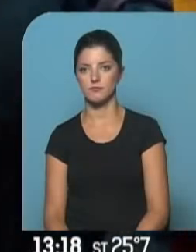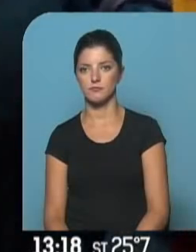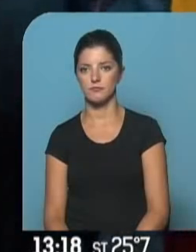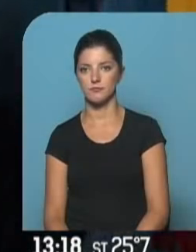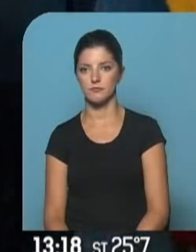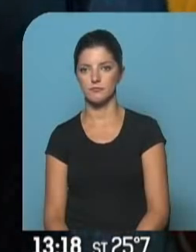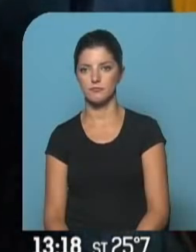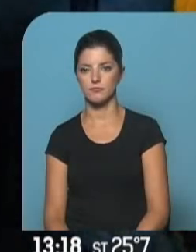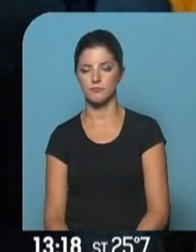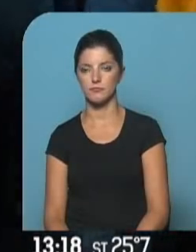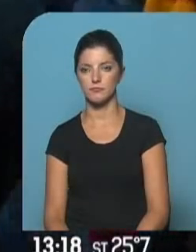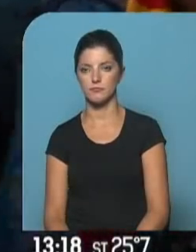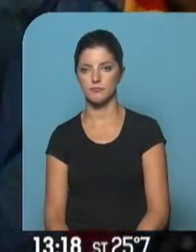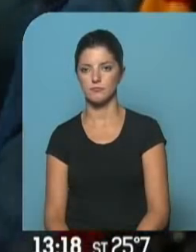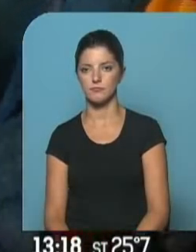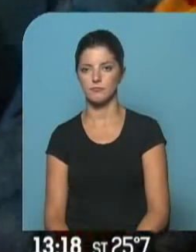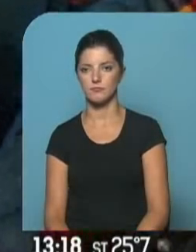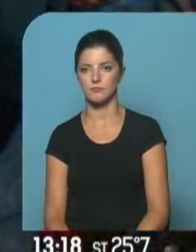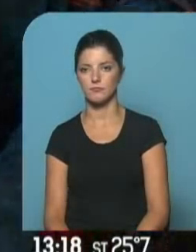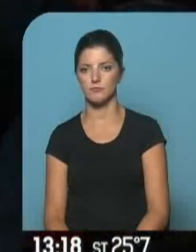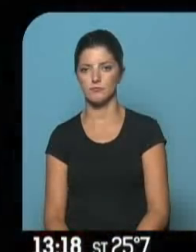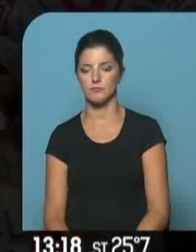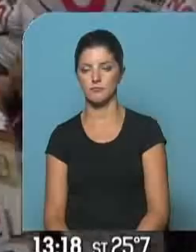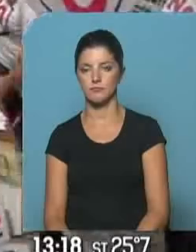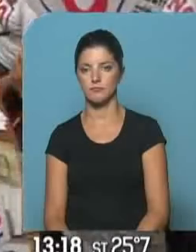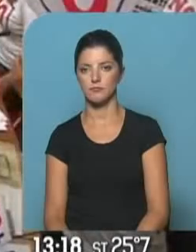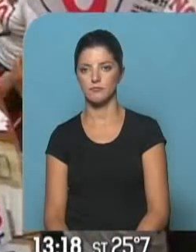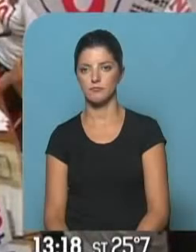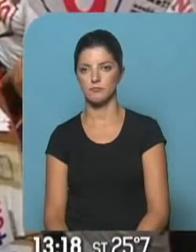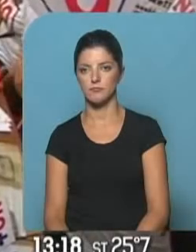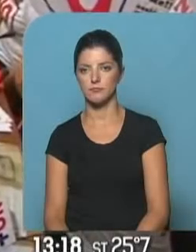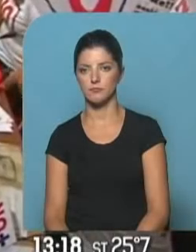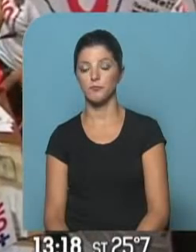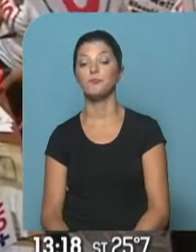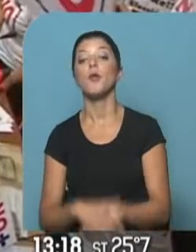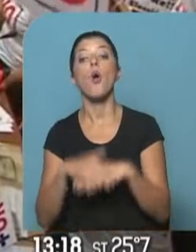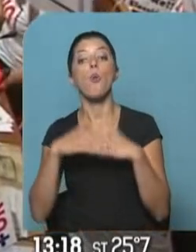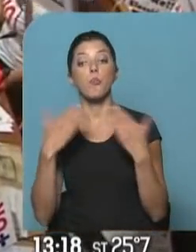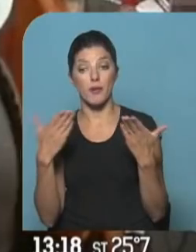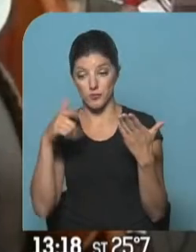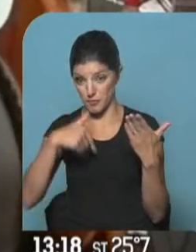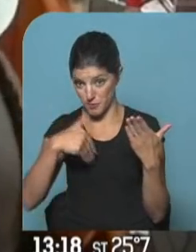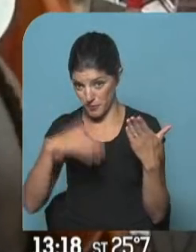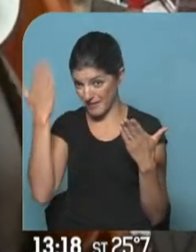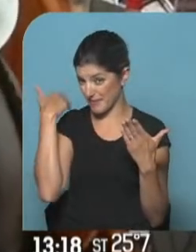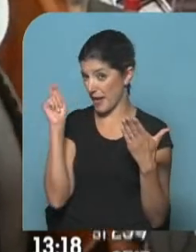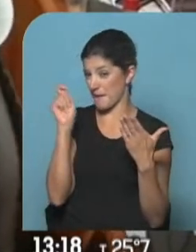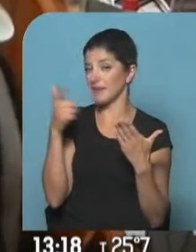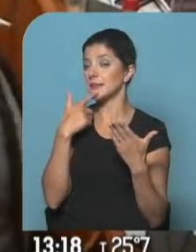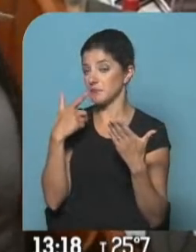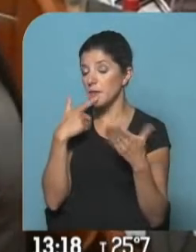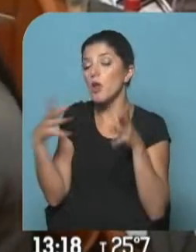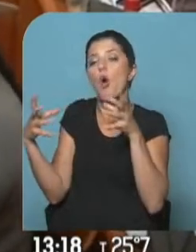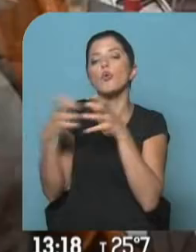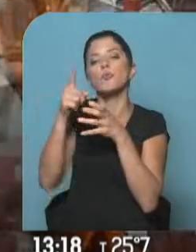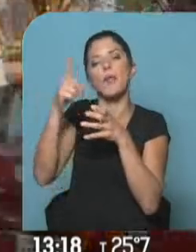es no! ¡No es no! ¡No es no! Así, en septiembre de este año, un grupo de parlamentarios